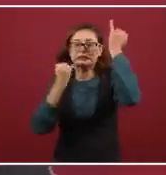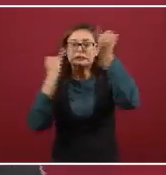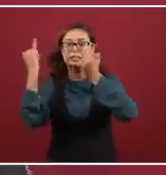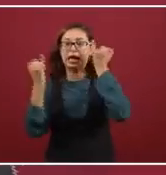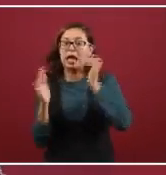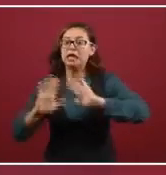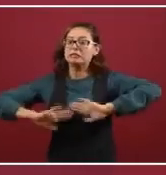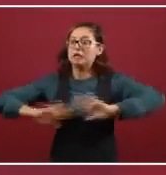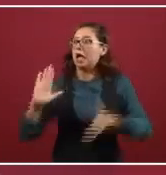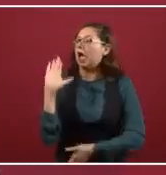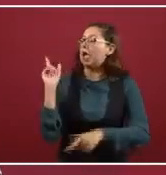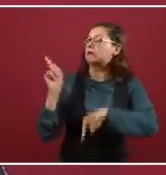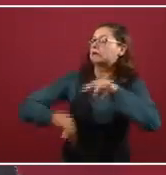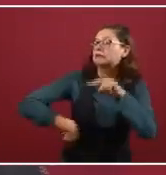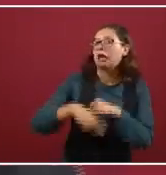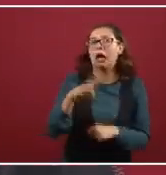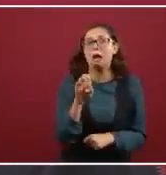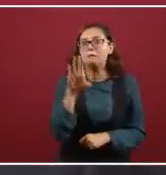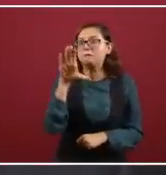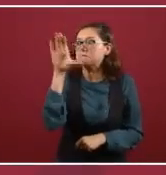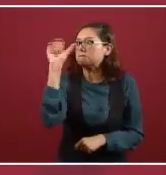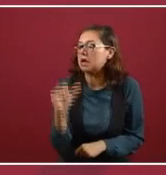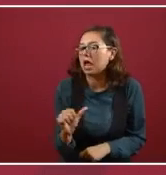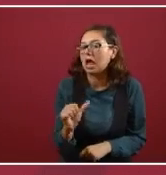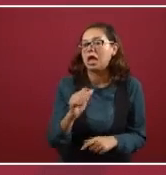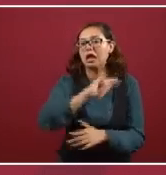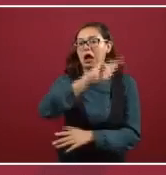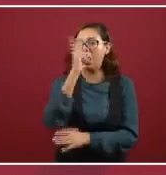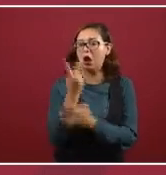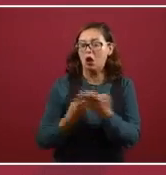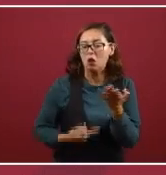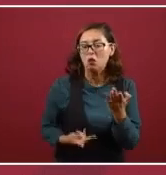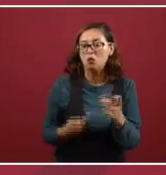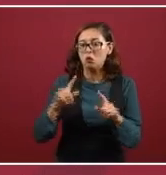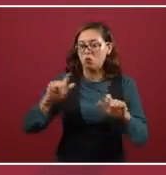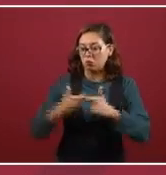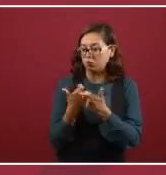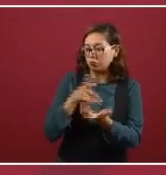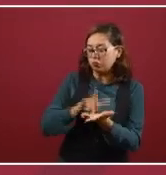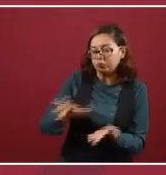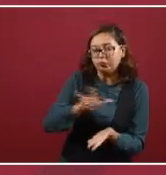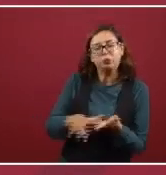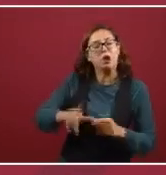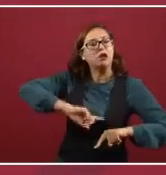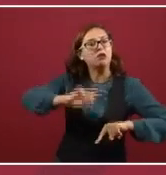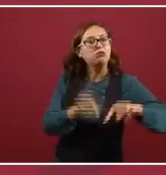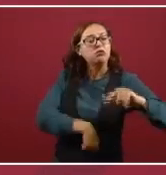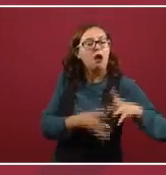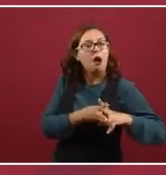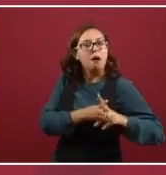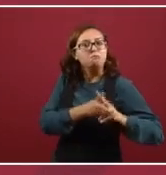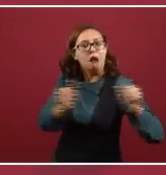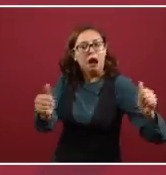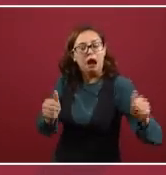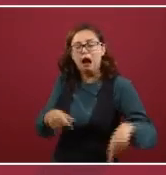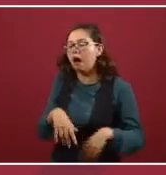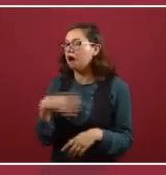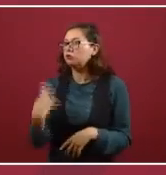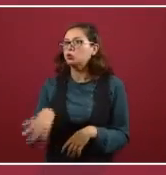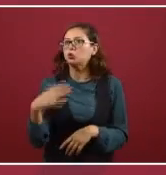terminan las becas del programa de estímulos que ya